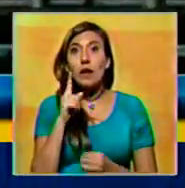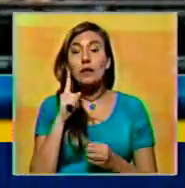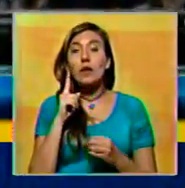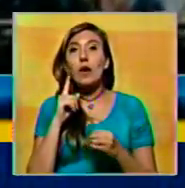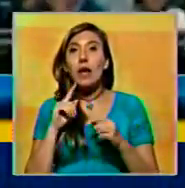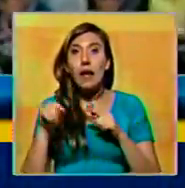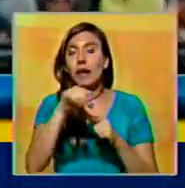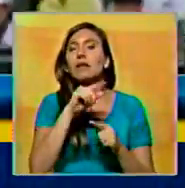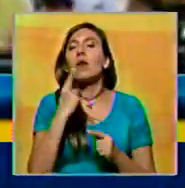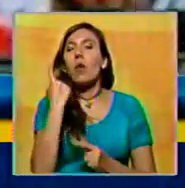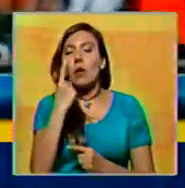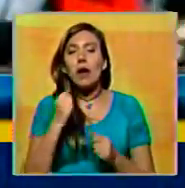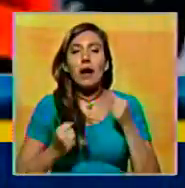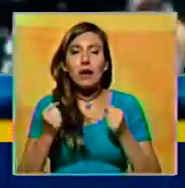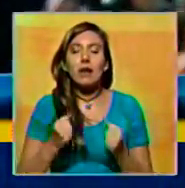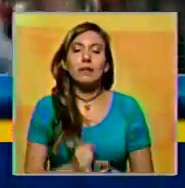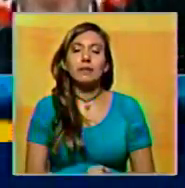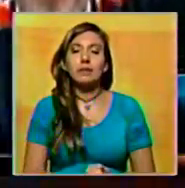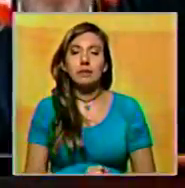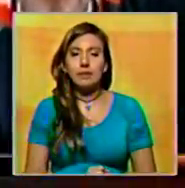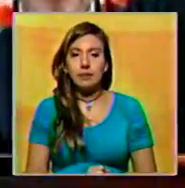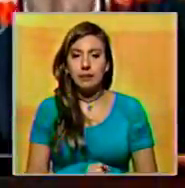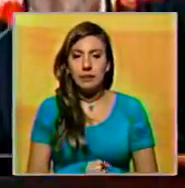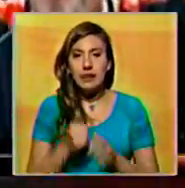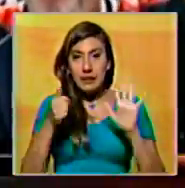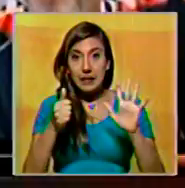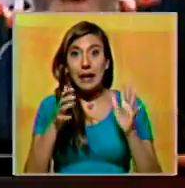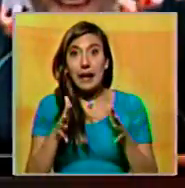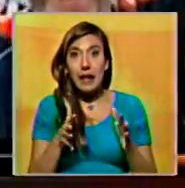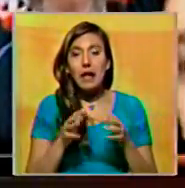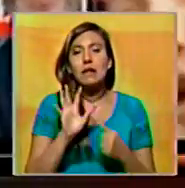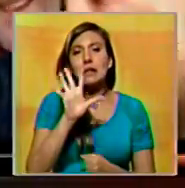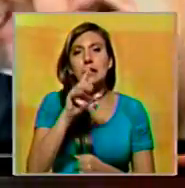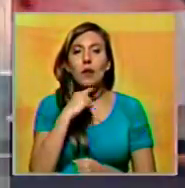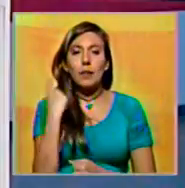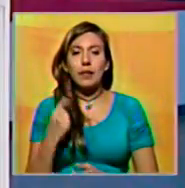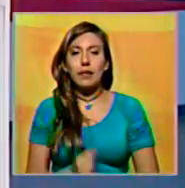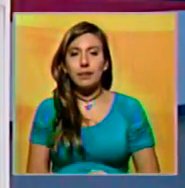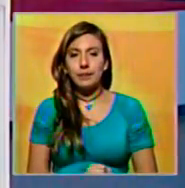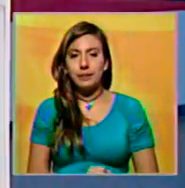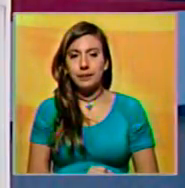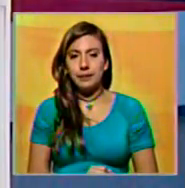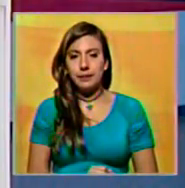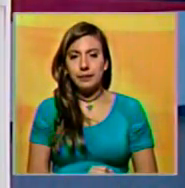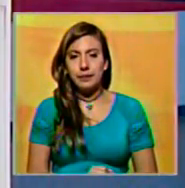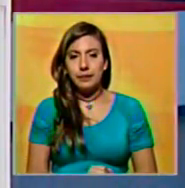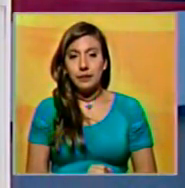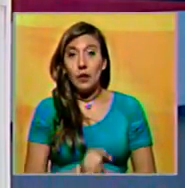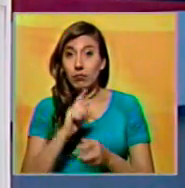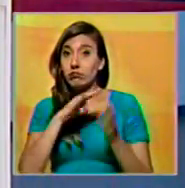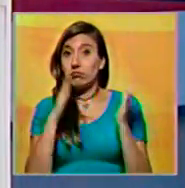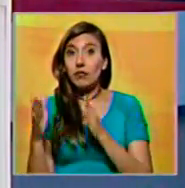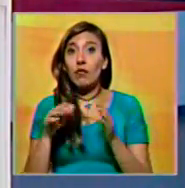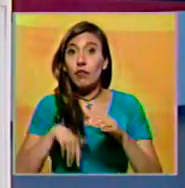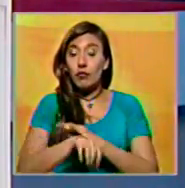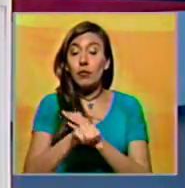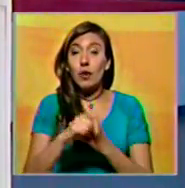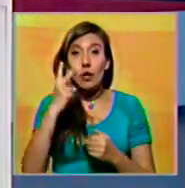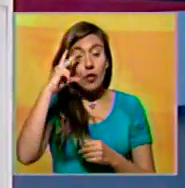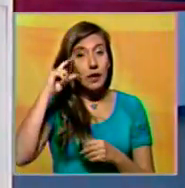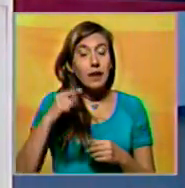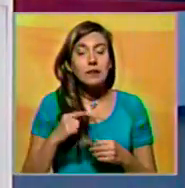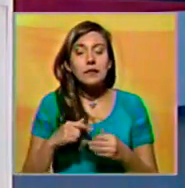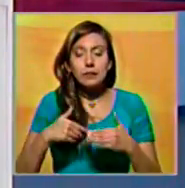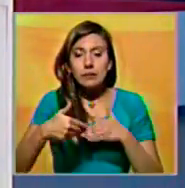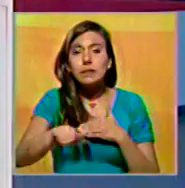boleto y ponchó a 9. Deja su marca este año en 6 ganados y 5 perdidos. Y hablemos ahora de fútbol porque a 2 días para el encuentro